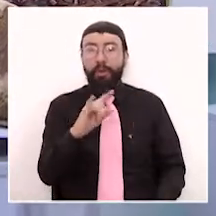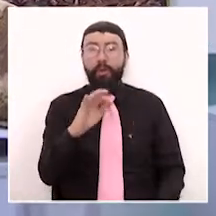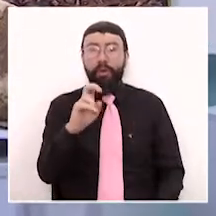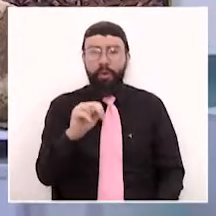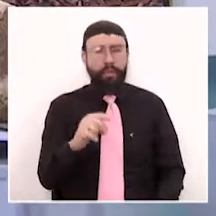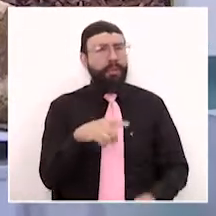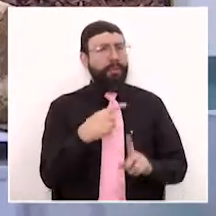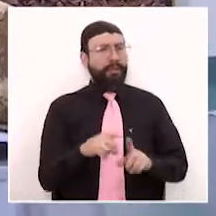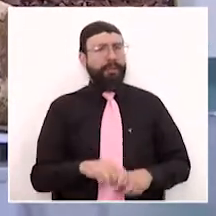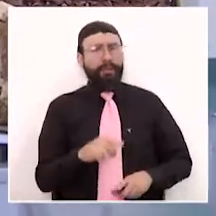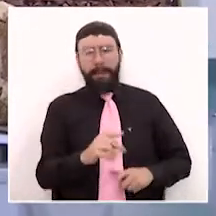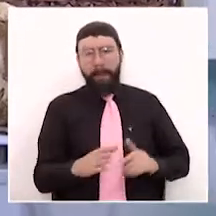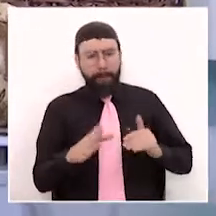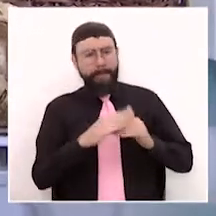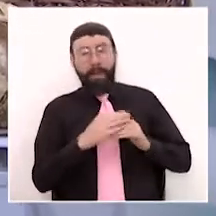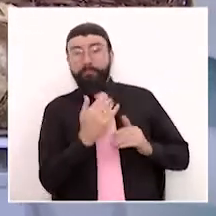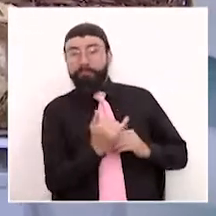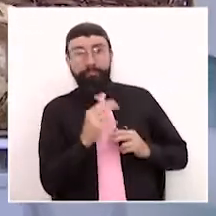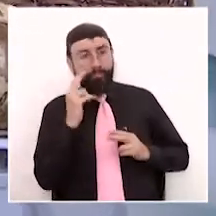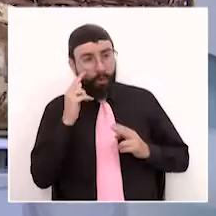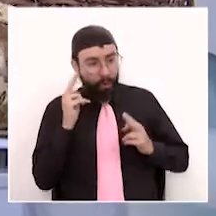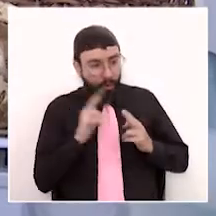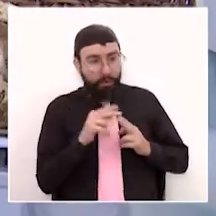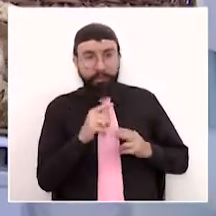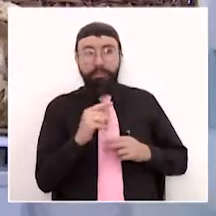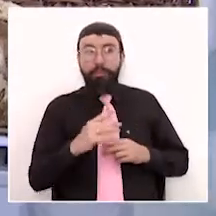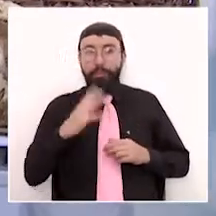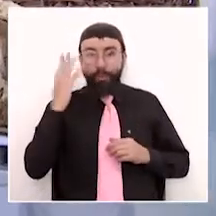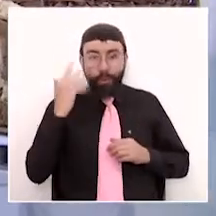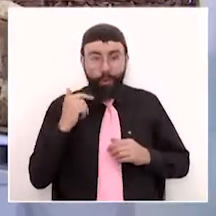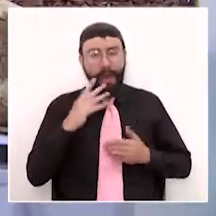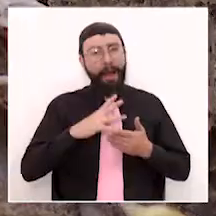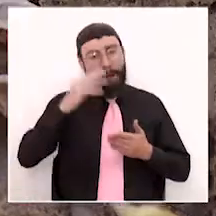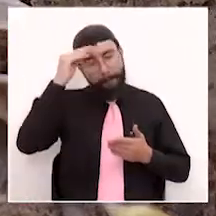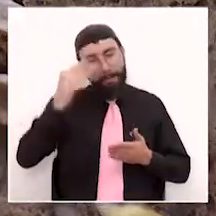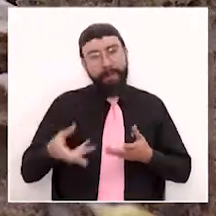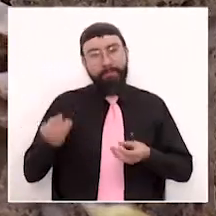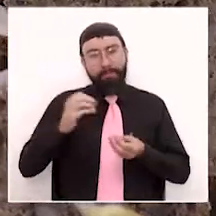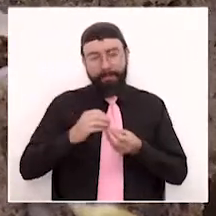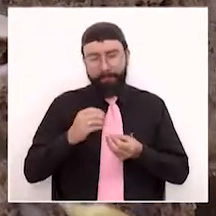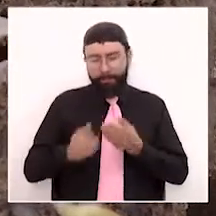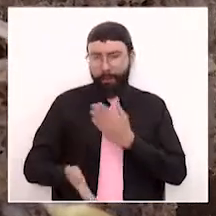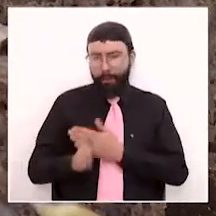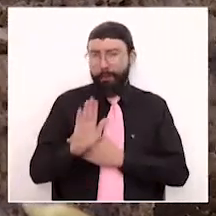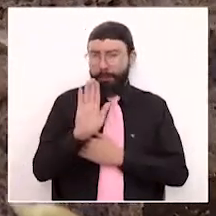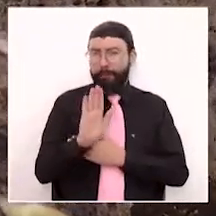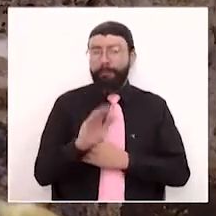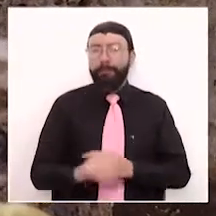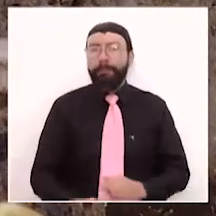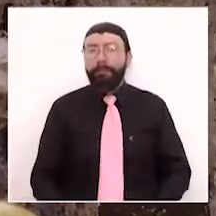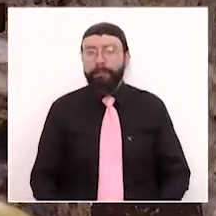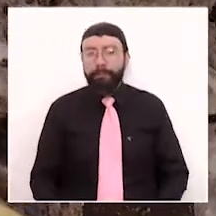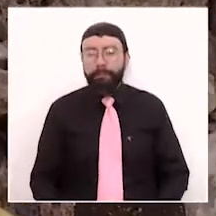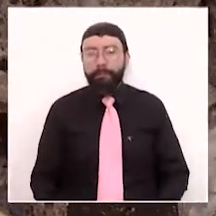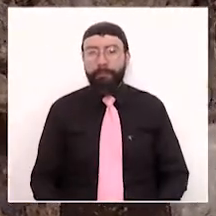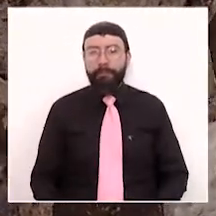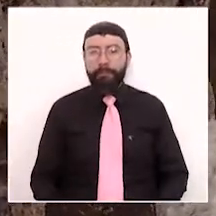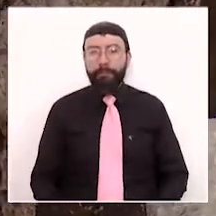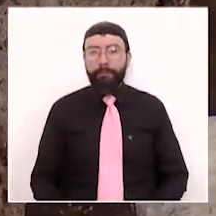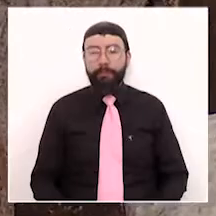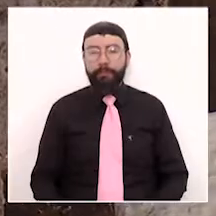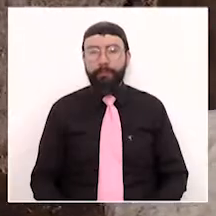panes, para que conozcamos y todos los días aprendamos más en Conexión Vital. Continuamos aprendiendo en Conexión